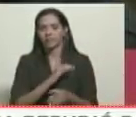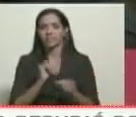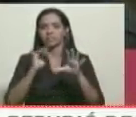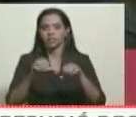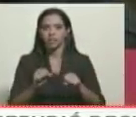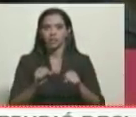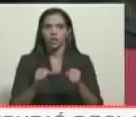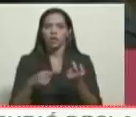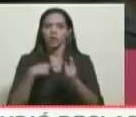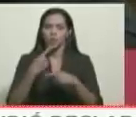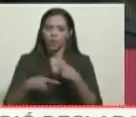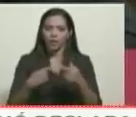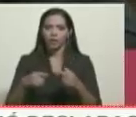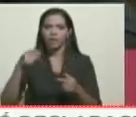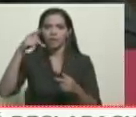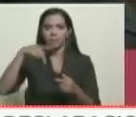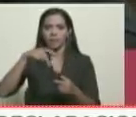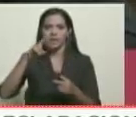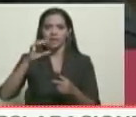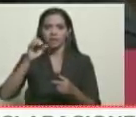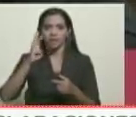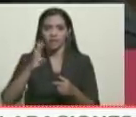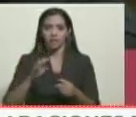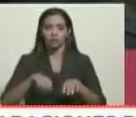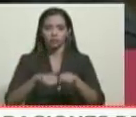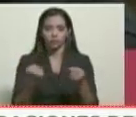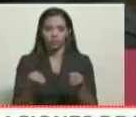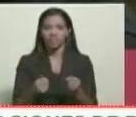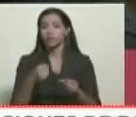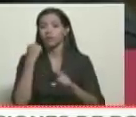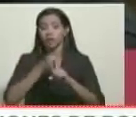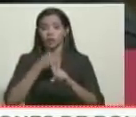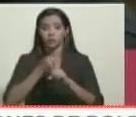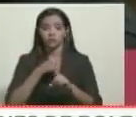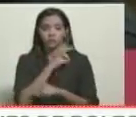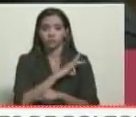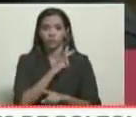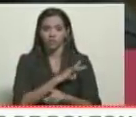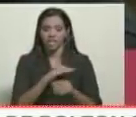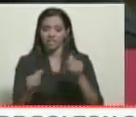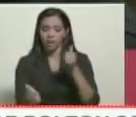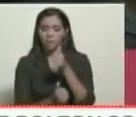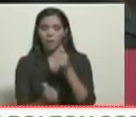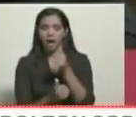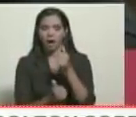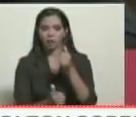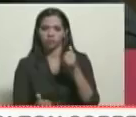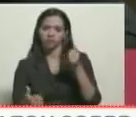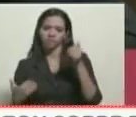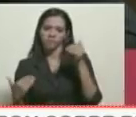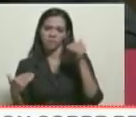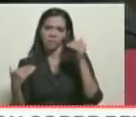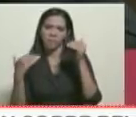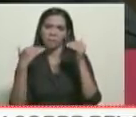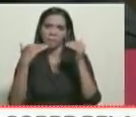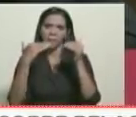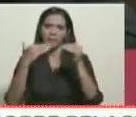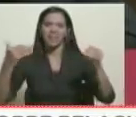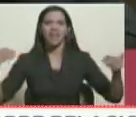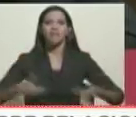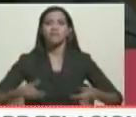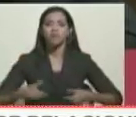PRD Ruptura. Es decir, oye, una lucha social de abajo, con esfuerzo, sin medios